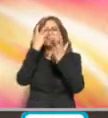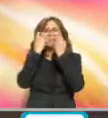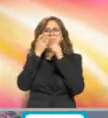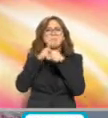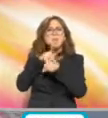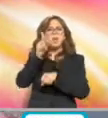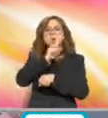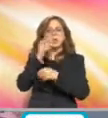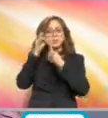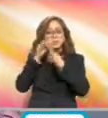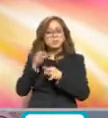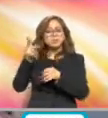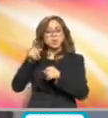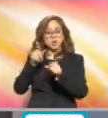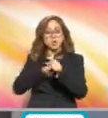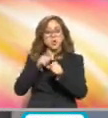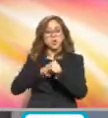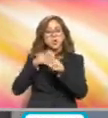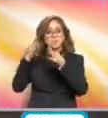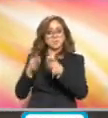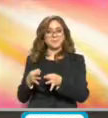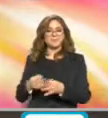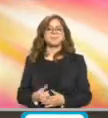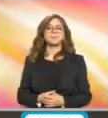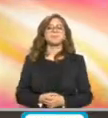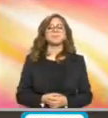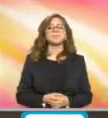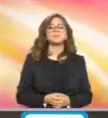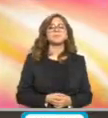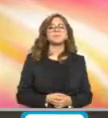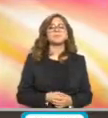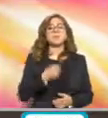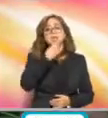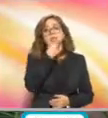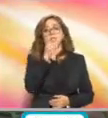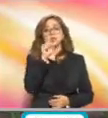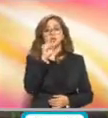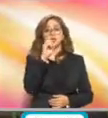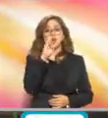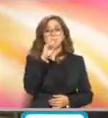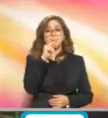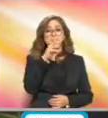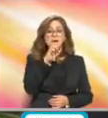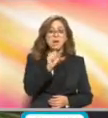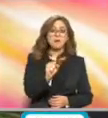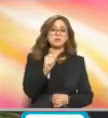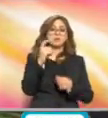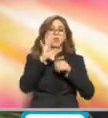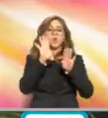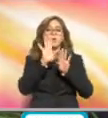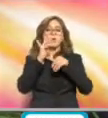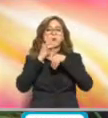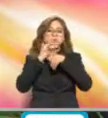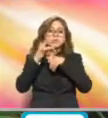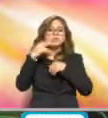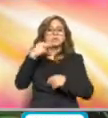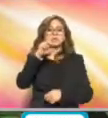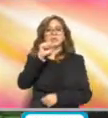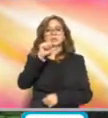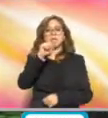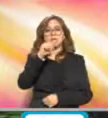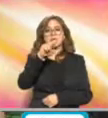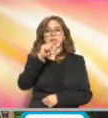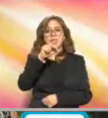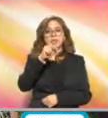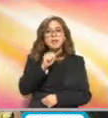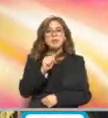El ayuda. pigmento está muy rico también. Muy bueno, entonces queda atrás el mito de que las sombras brillantes, estas sombras, digamos, satinadas, eran